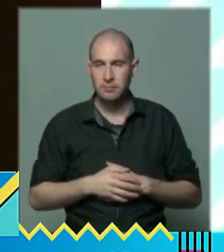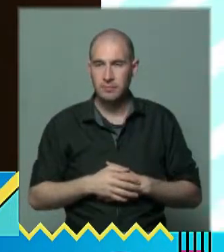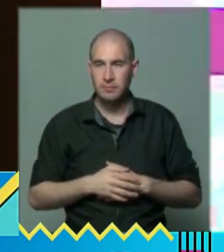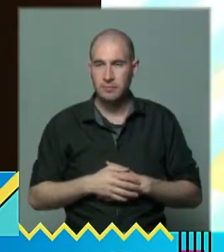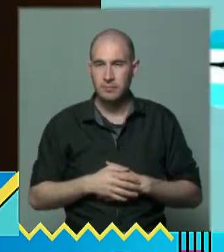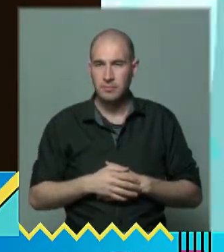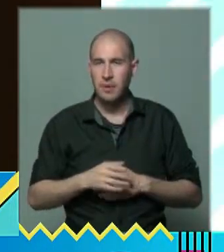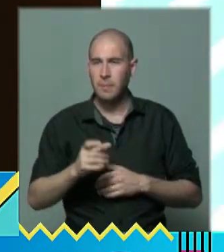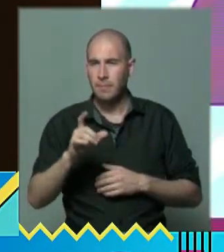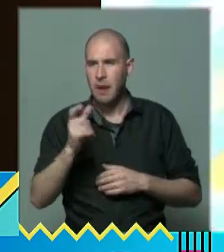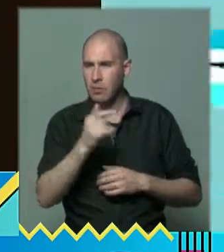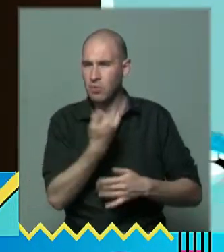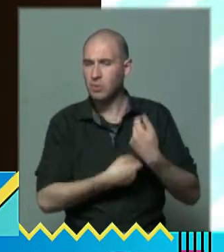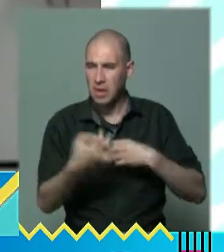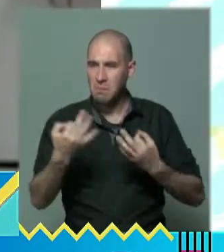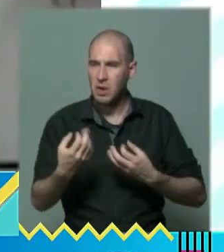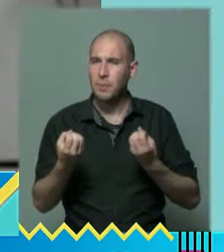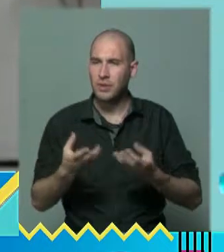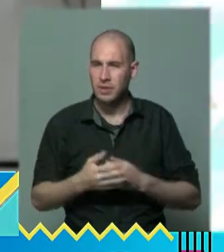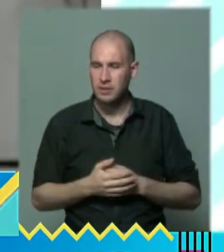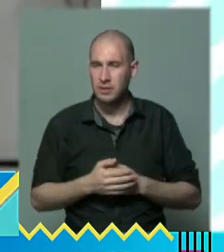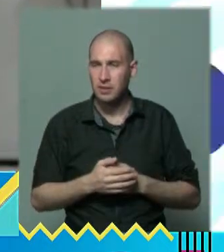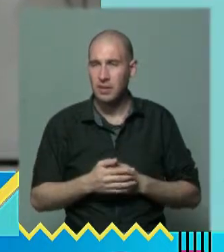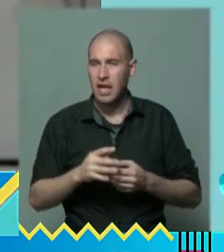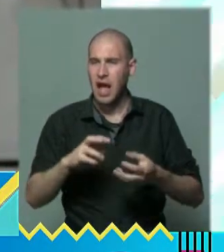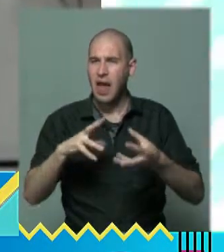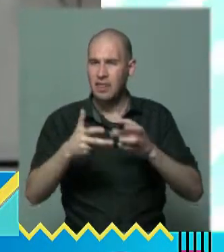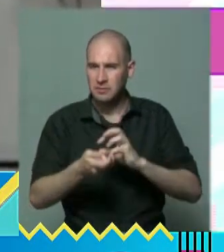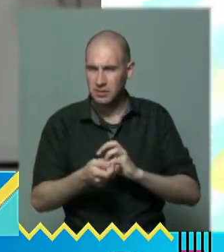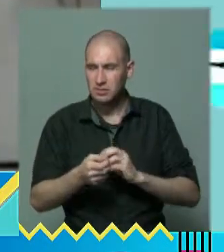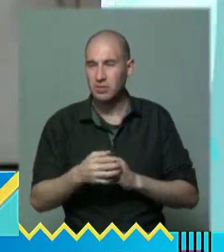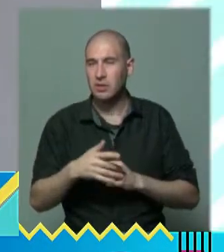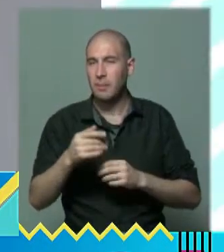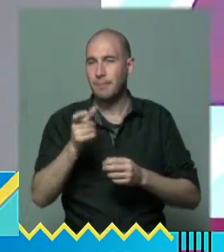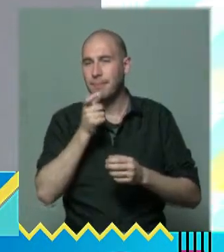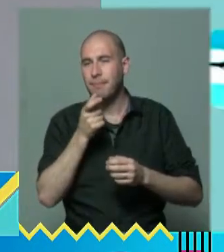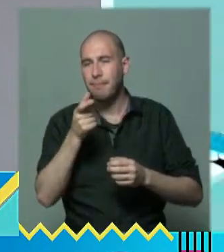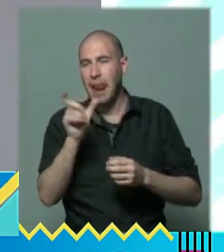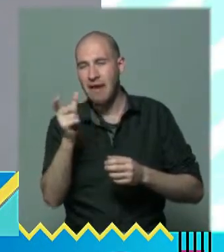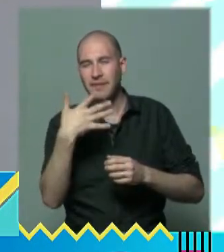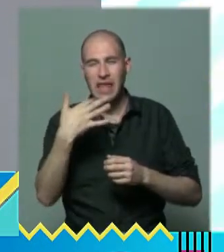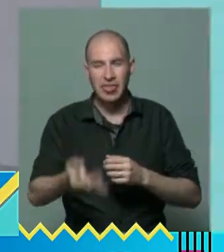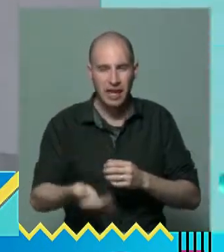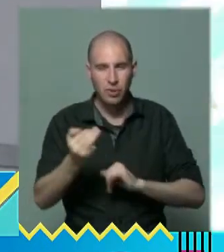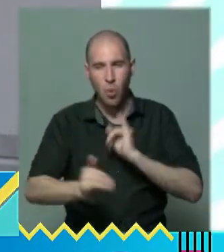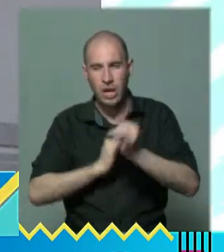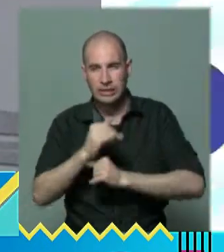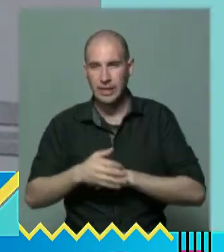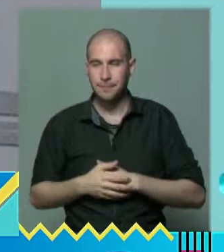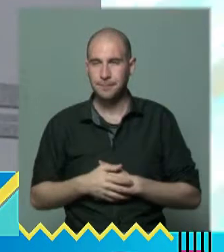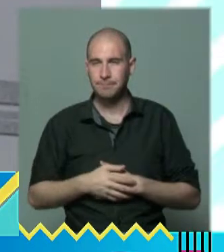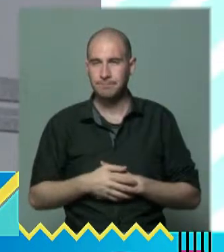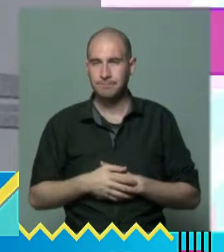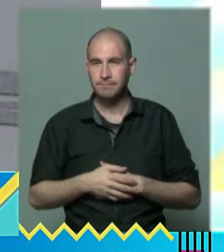Mira, está buena la palabra que vos dijiste, porque decís reacomodamiento, hablan de sinceramiento.